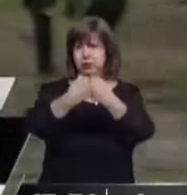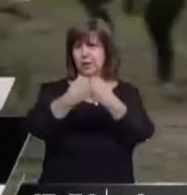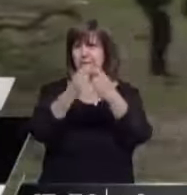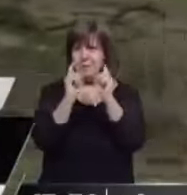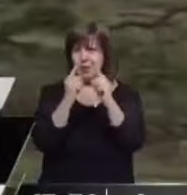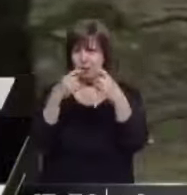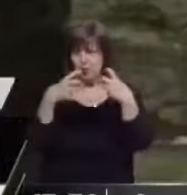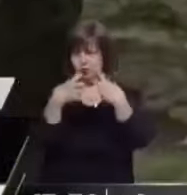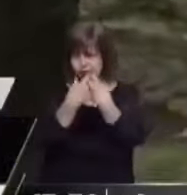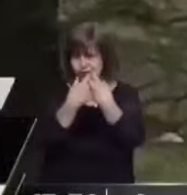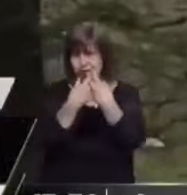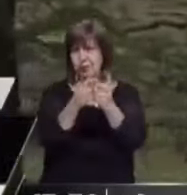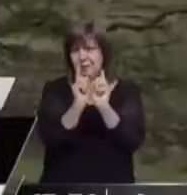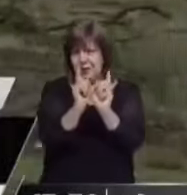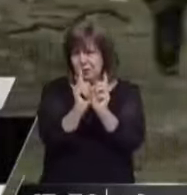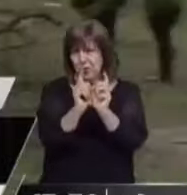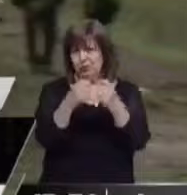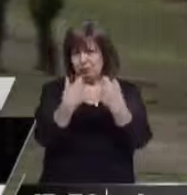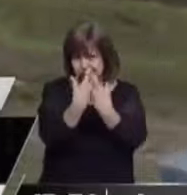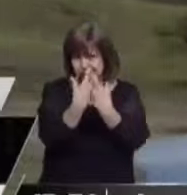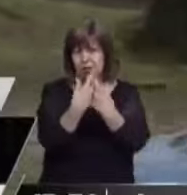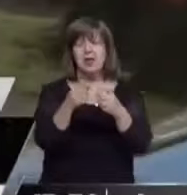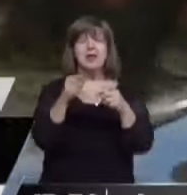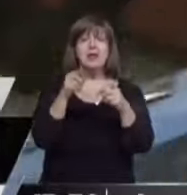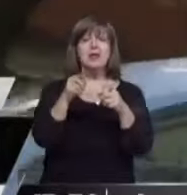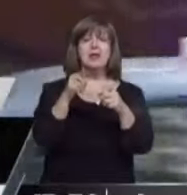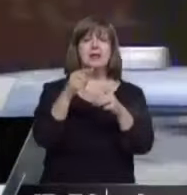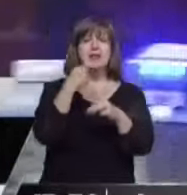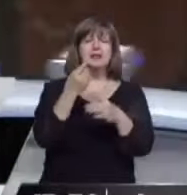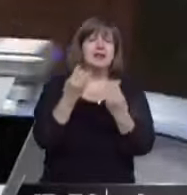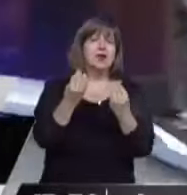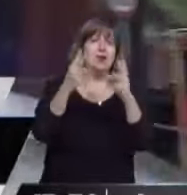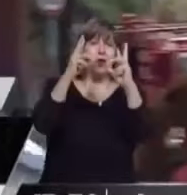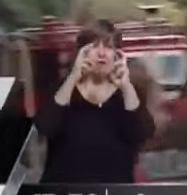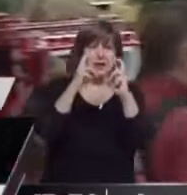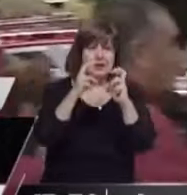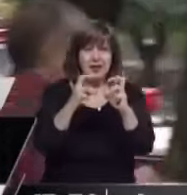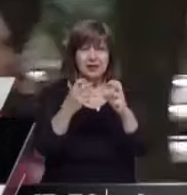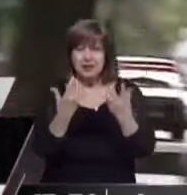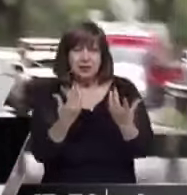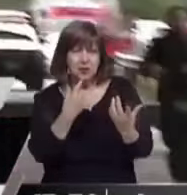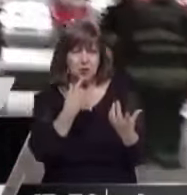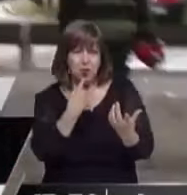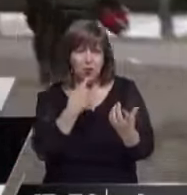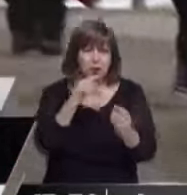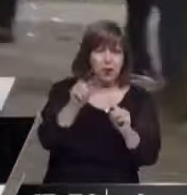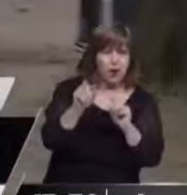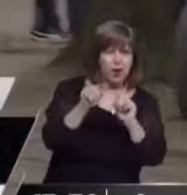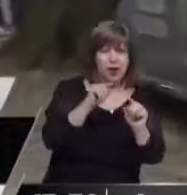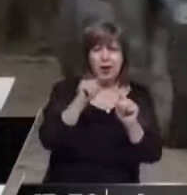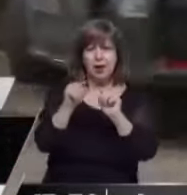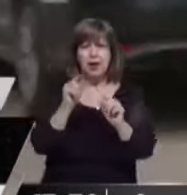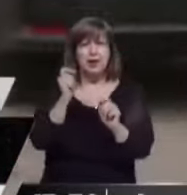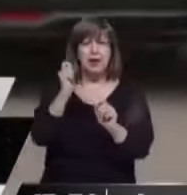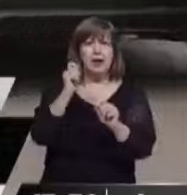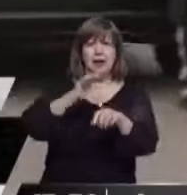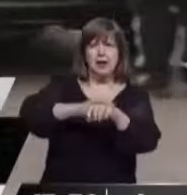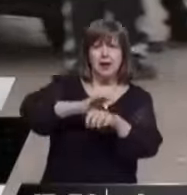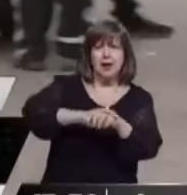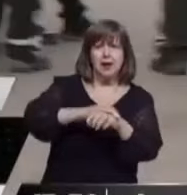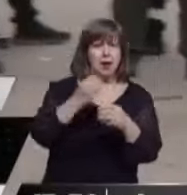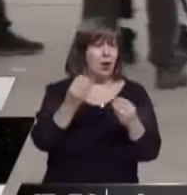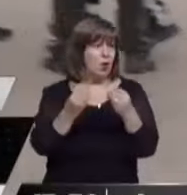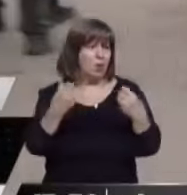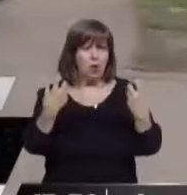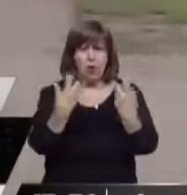mismo lugar que quedó y como decíamos al principio se está trabajando en peritajes en tratar de buscar explicaciones